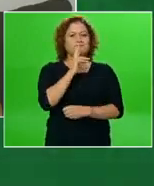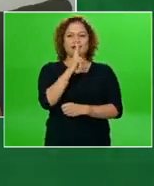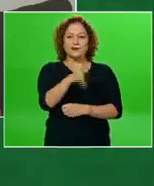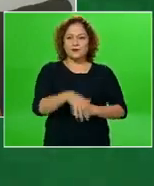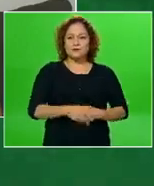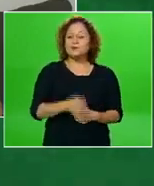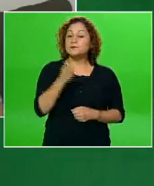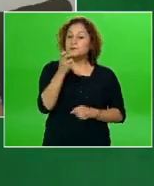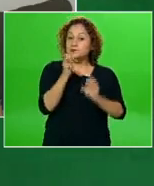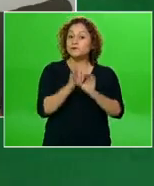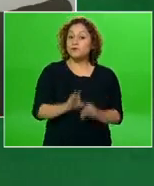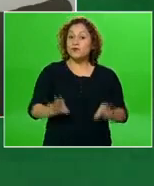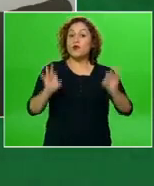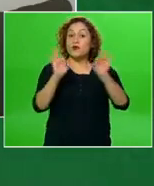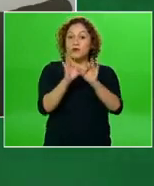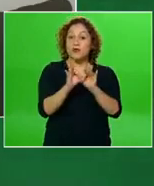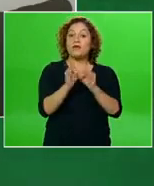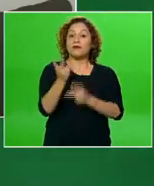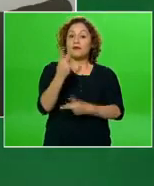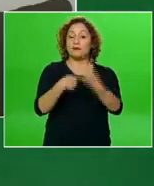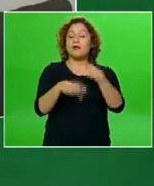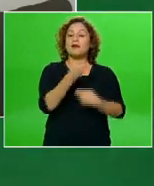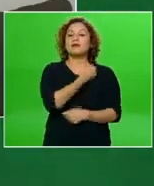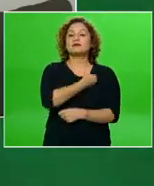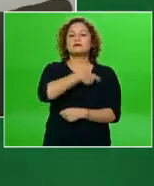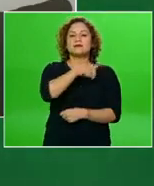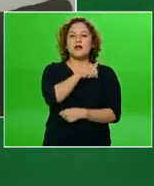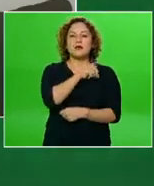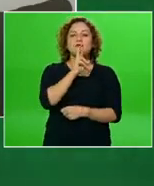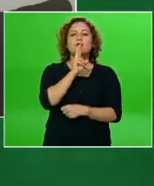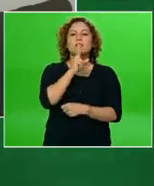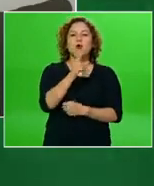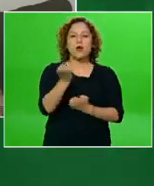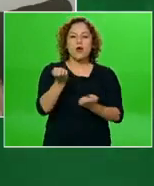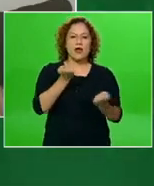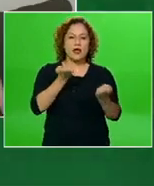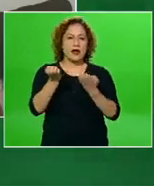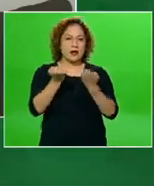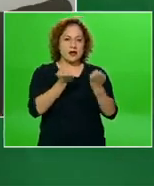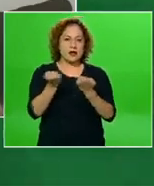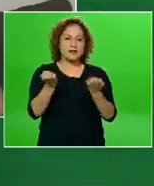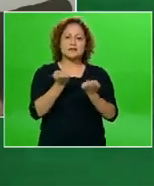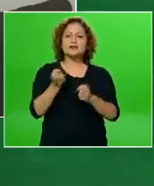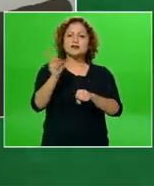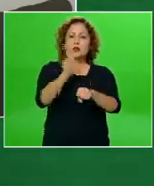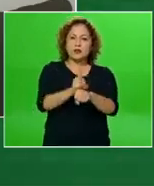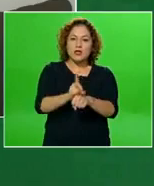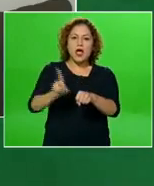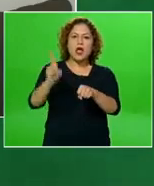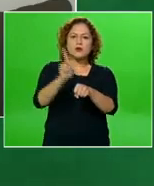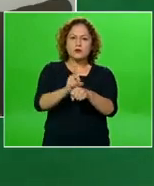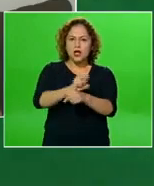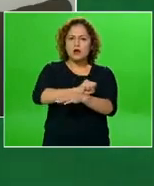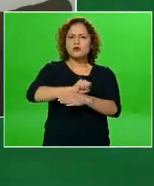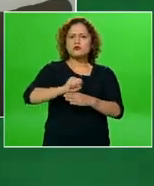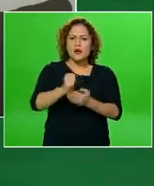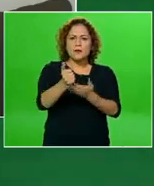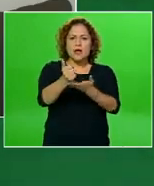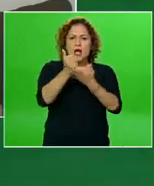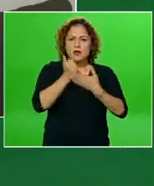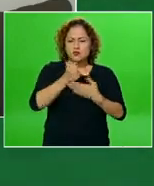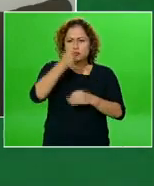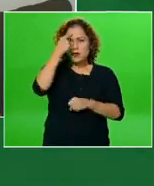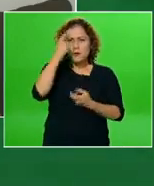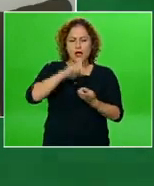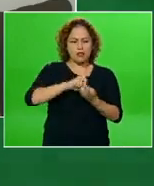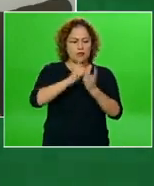cuida de nuestra salud mental el ejercicio de la actividad física ha sido comprobado que hay era para reducir ansiedad depresión